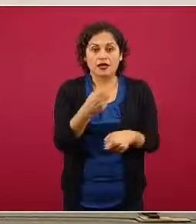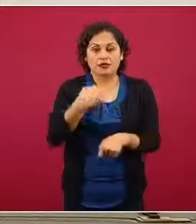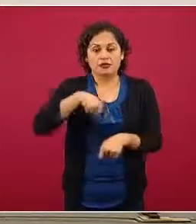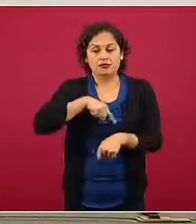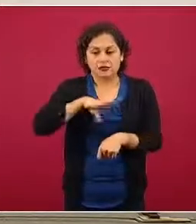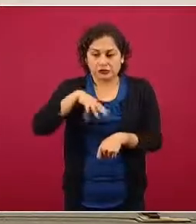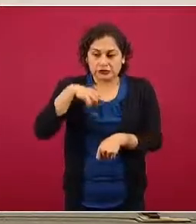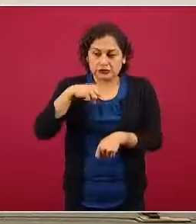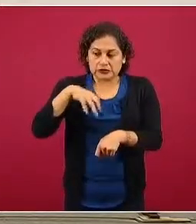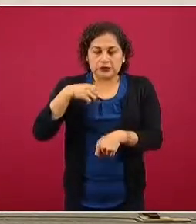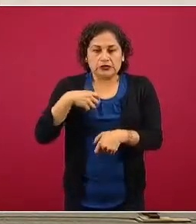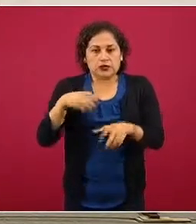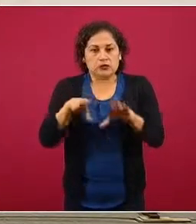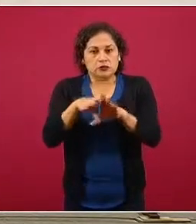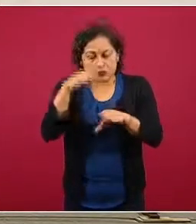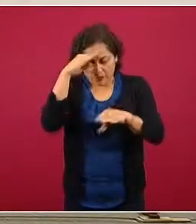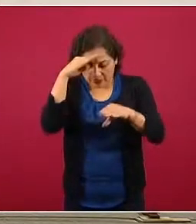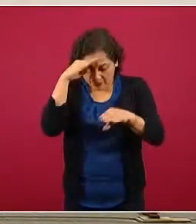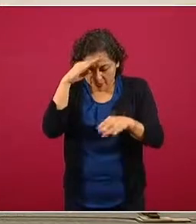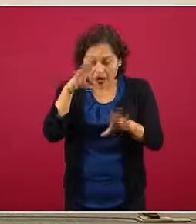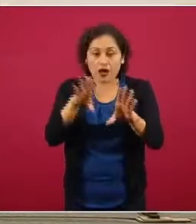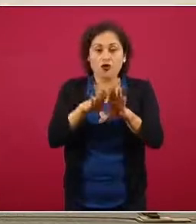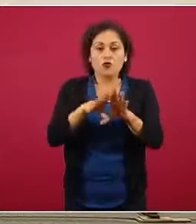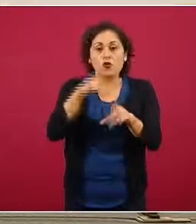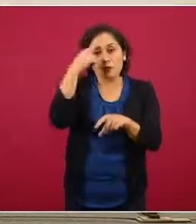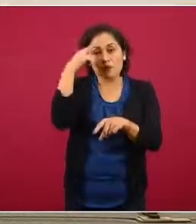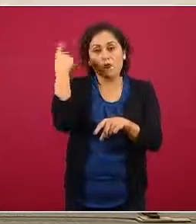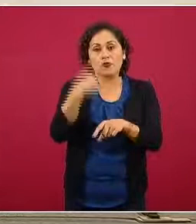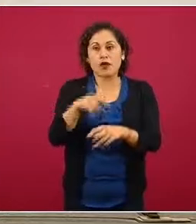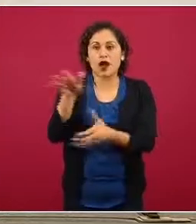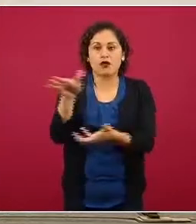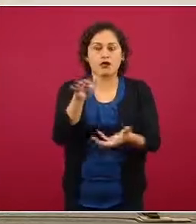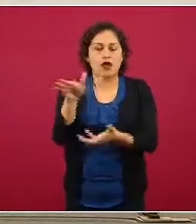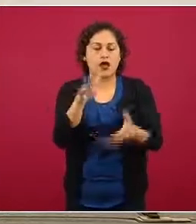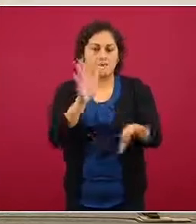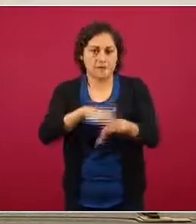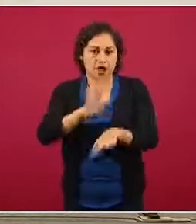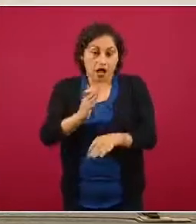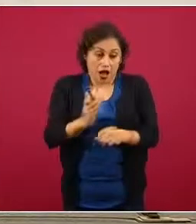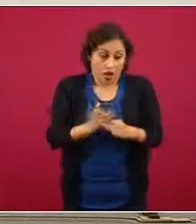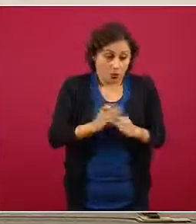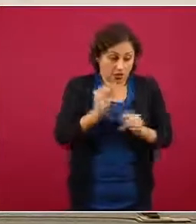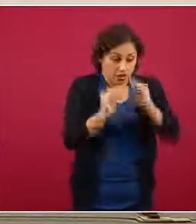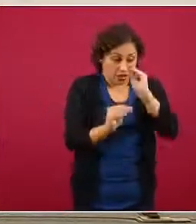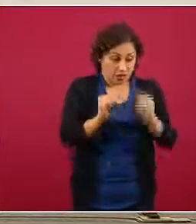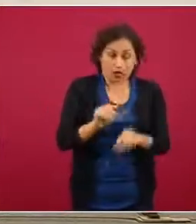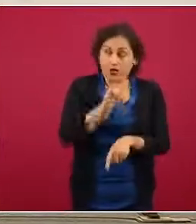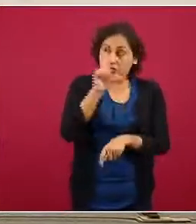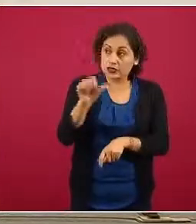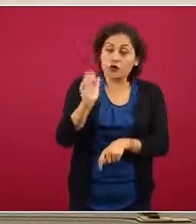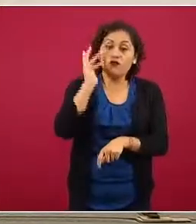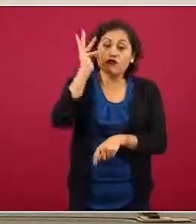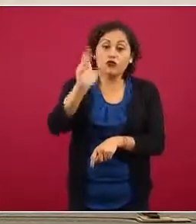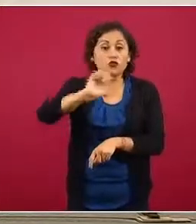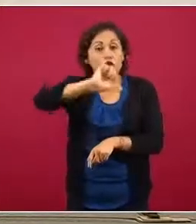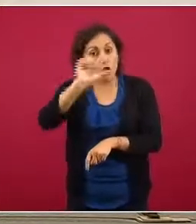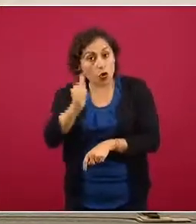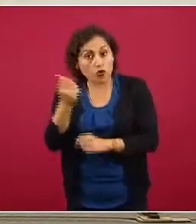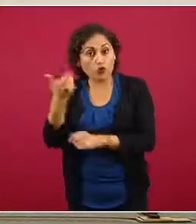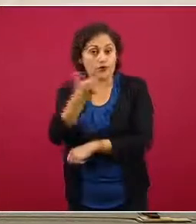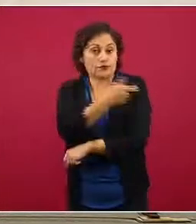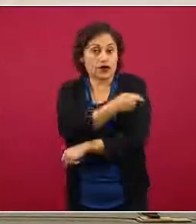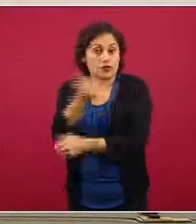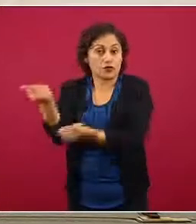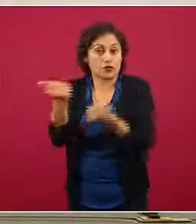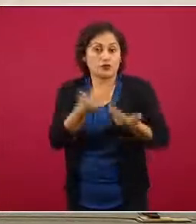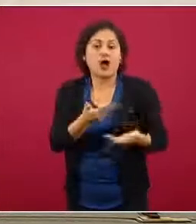trabajando para poder incrementar esta infraestructura para cuando lleguen otras vacunas y también para